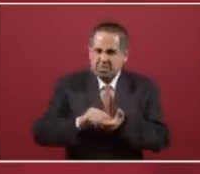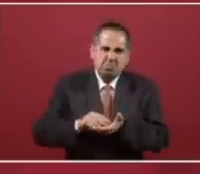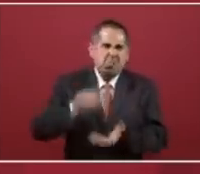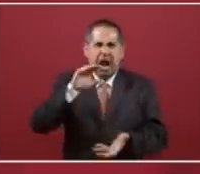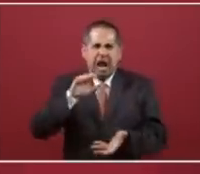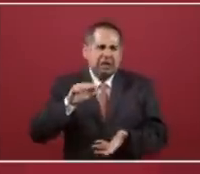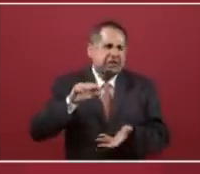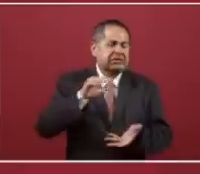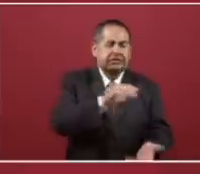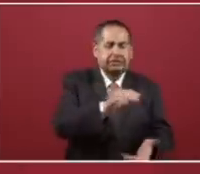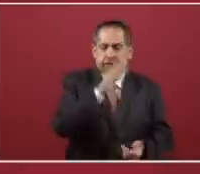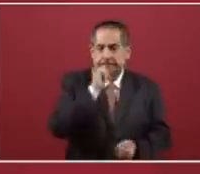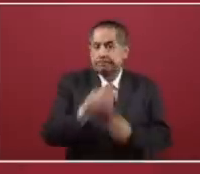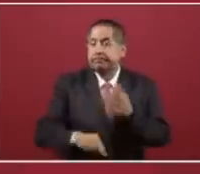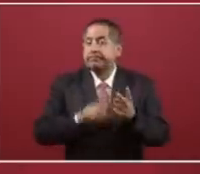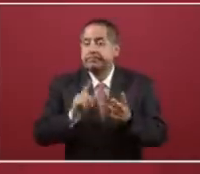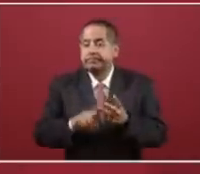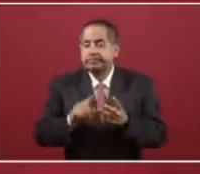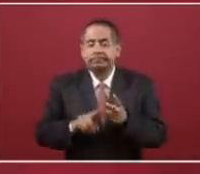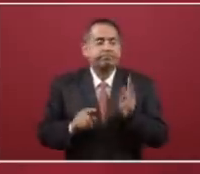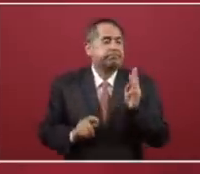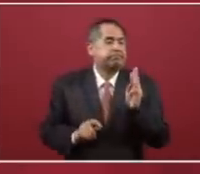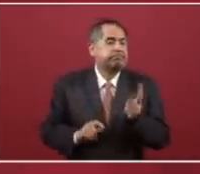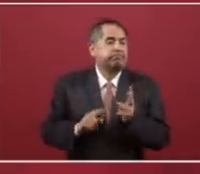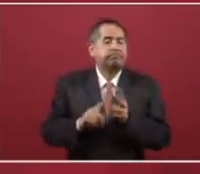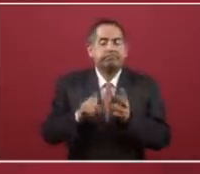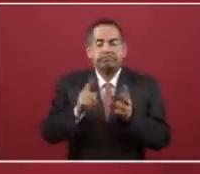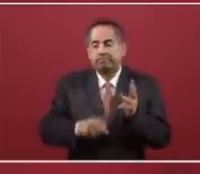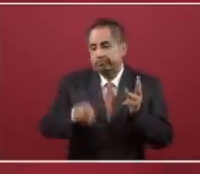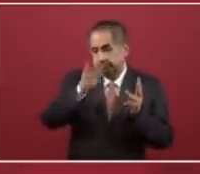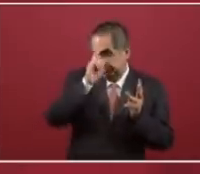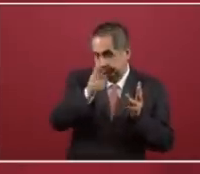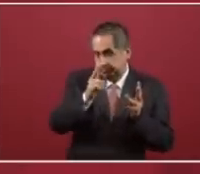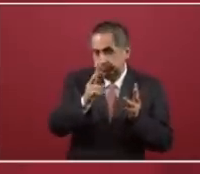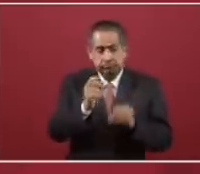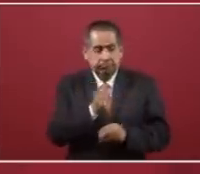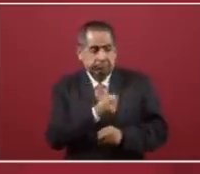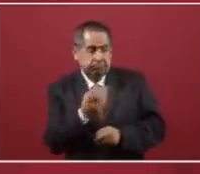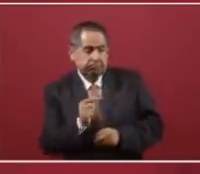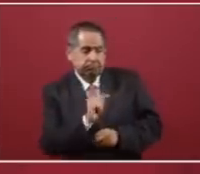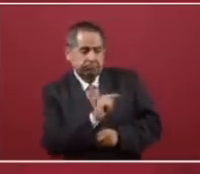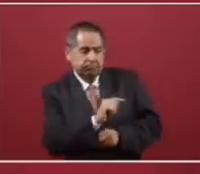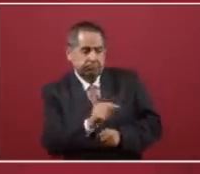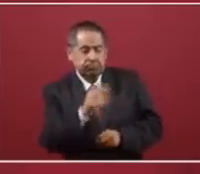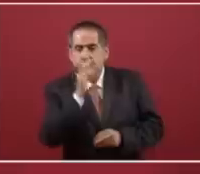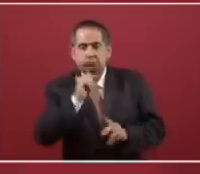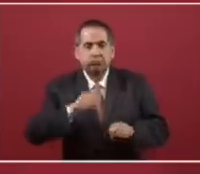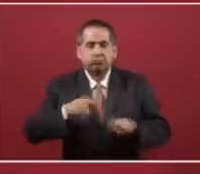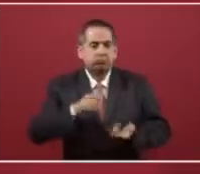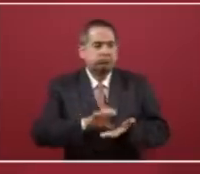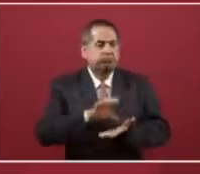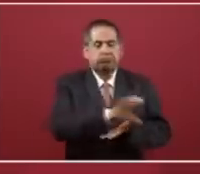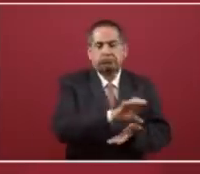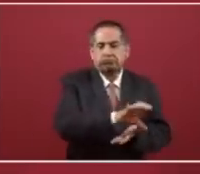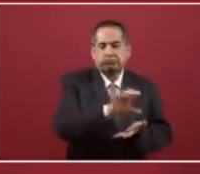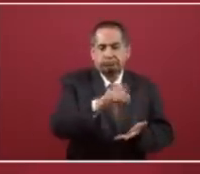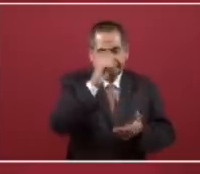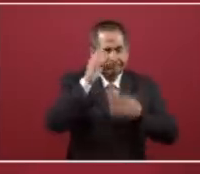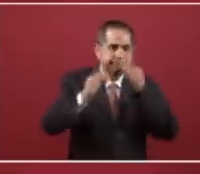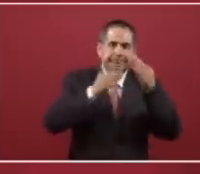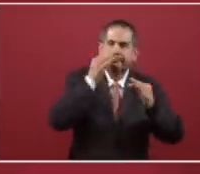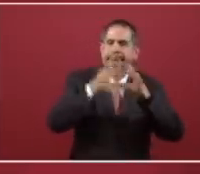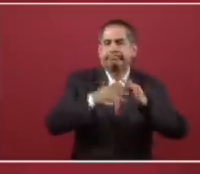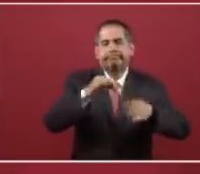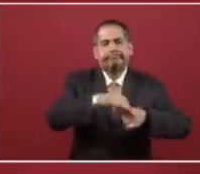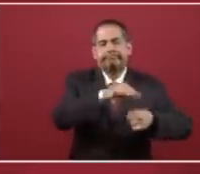pero tercero cuando existe una prohibición legal para que determinadas personas financien la campaña electoral atendiendo al principio de que el